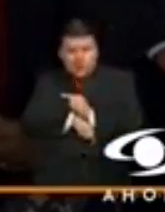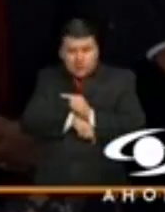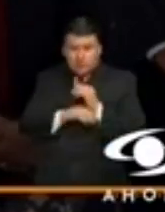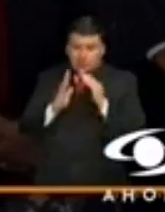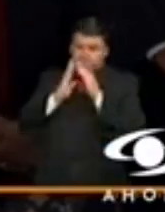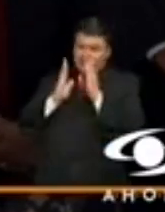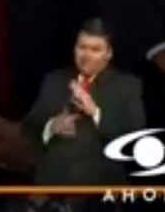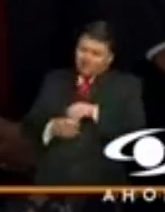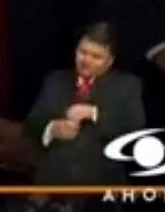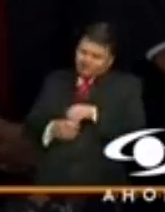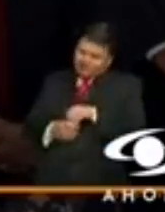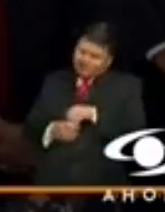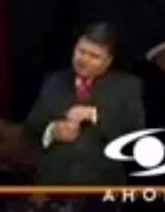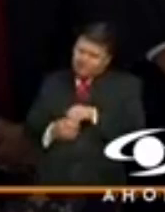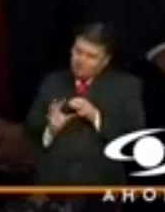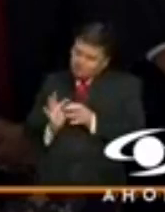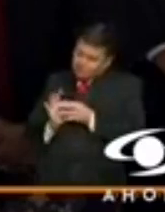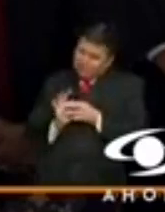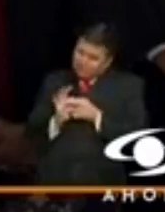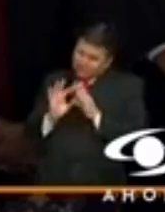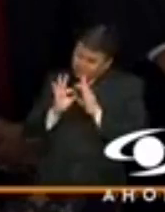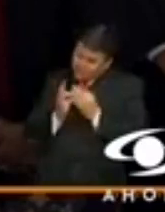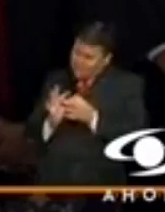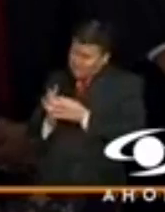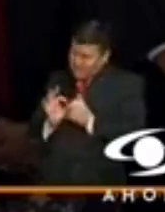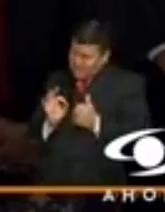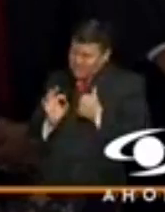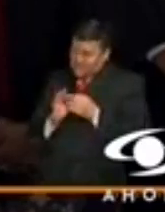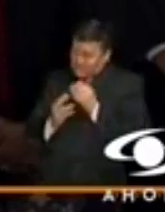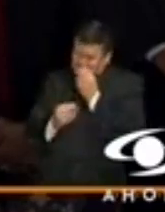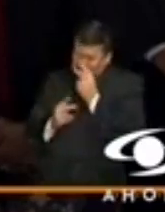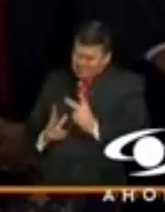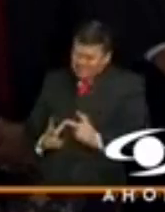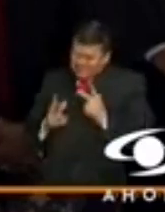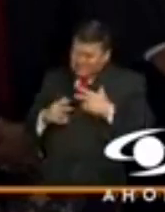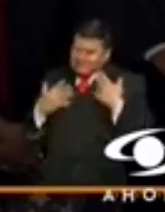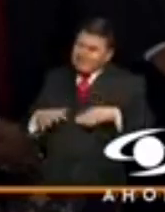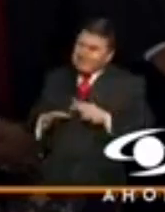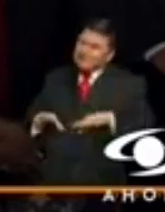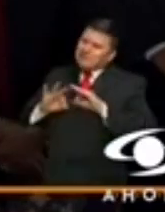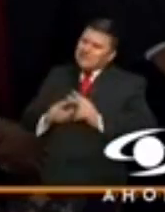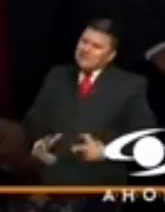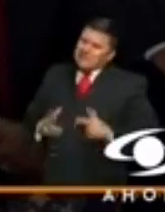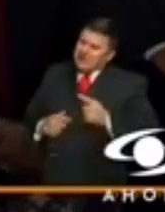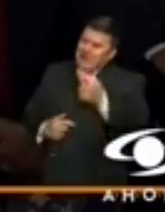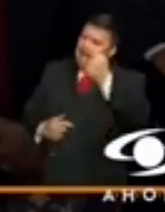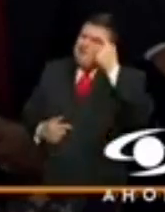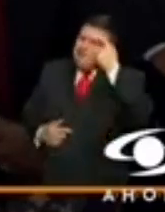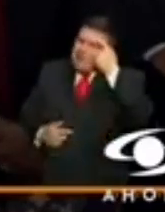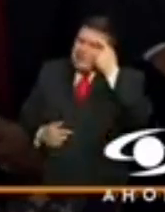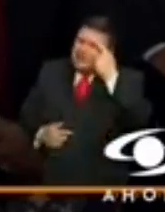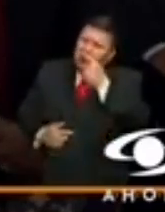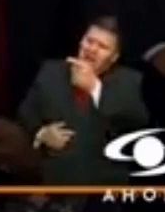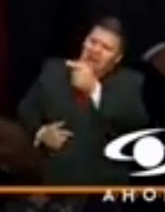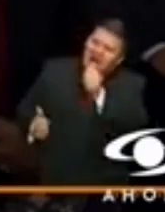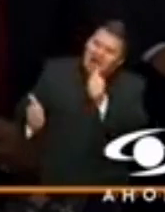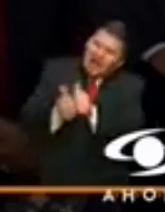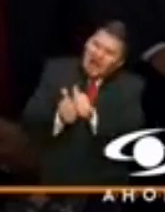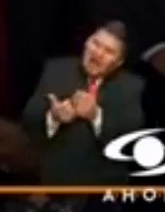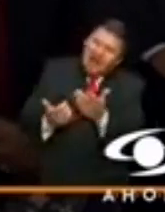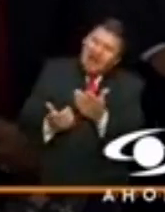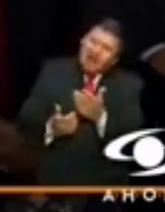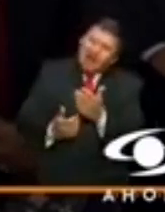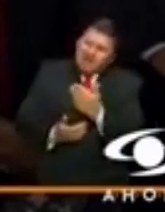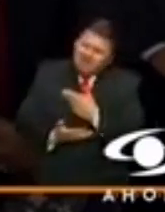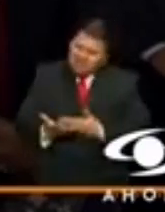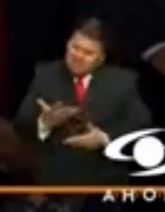casa sea para que nos unamos, para que valoremos la vida, para que pensemos en el prójimo, para que